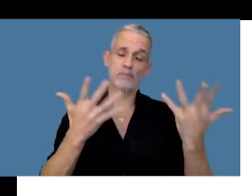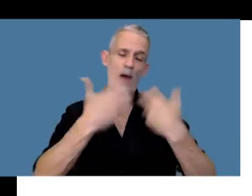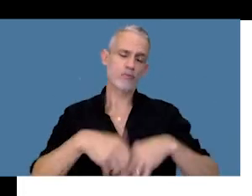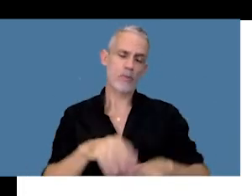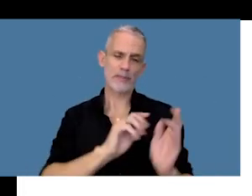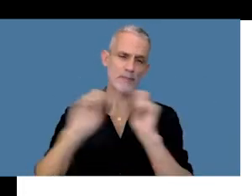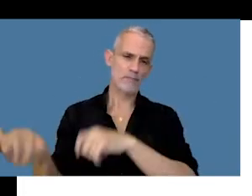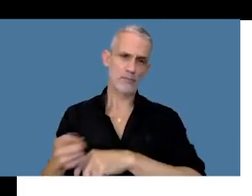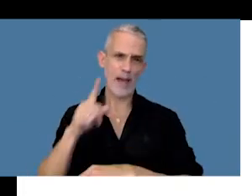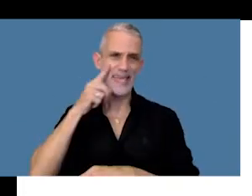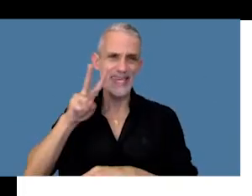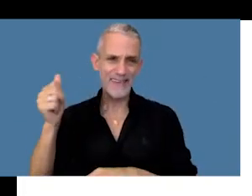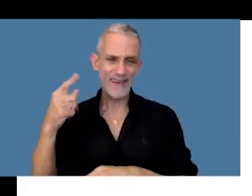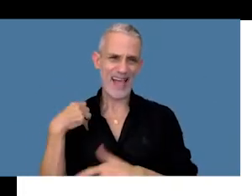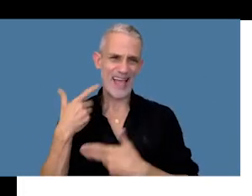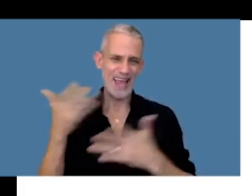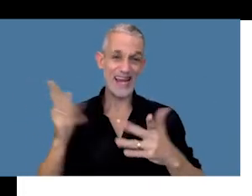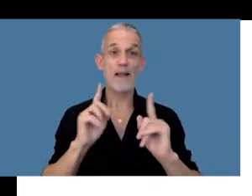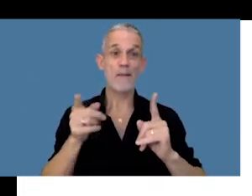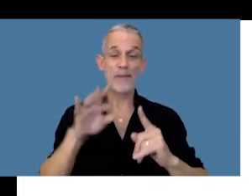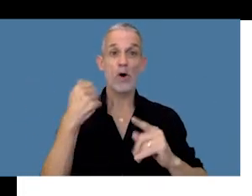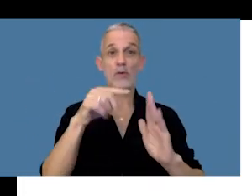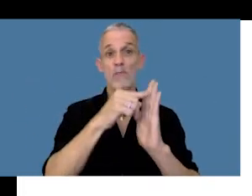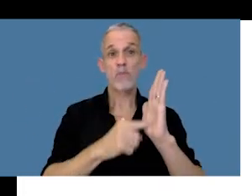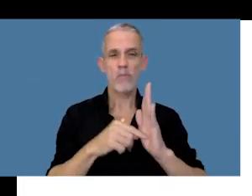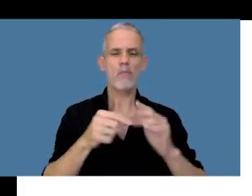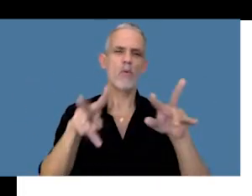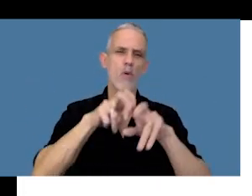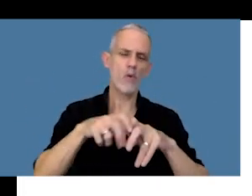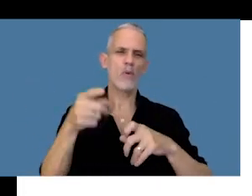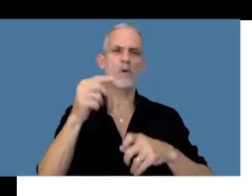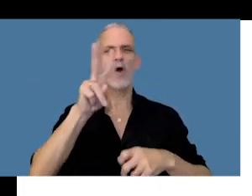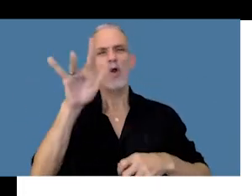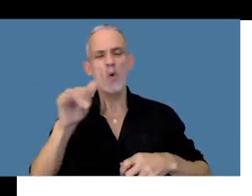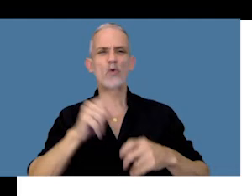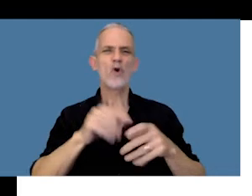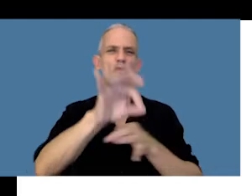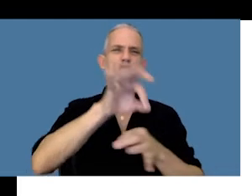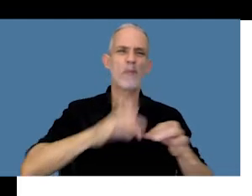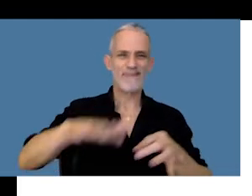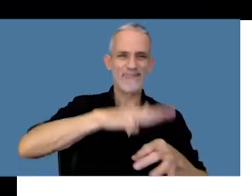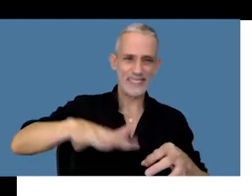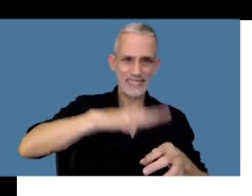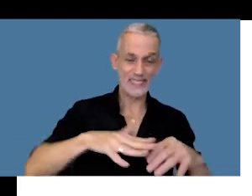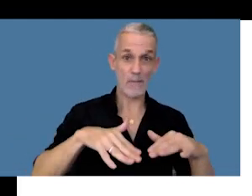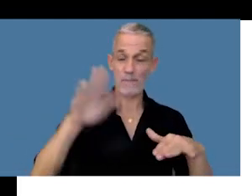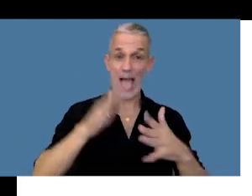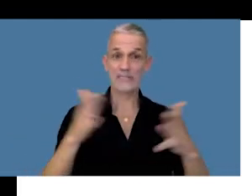mismo. Lo mismo cuando se excedan los otros parámetros, o sea, superficie y